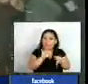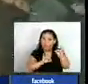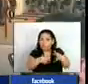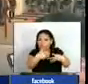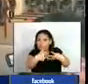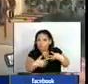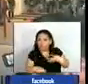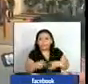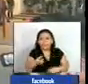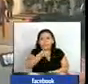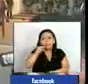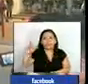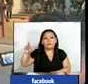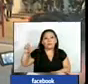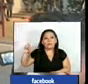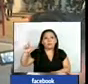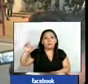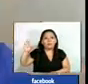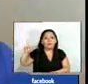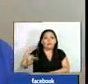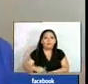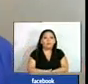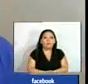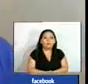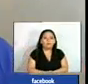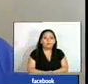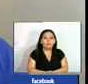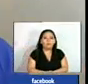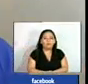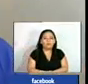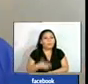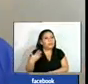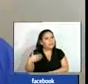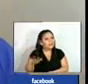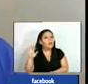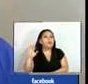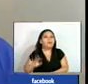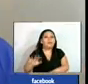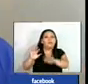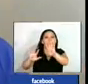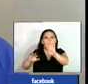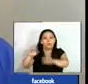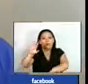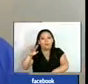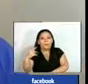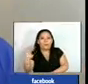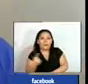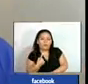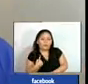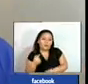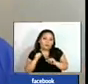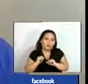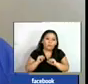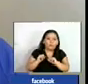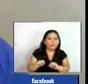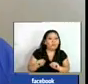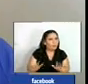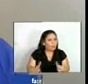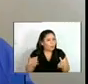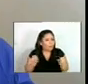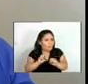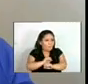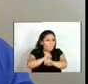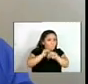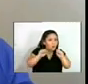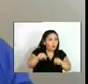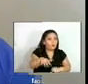Rosalba Ruiz, Associated Press. Y ascendió a 19 el número de muertos tras una explosión en una clínica